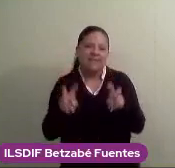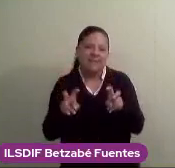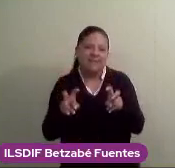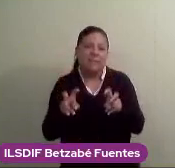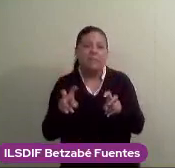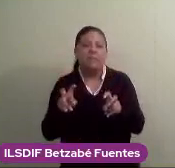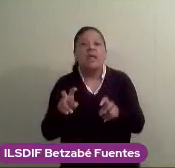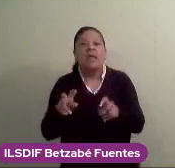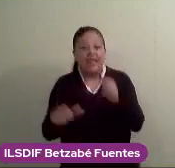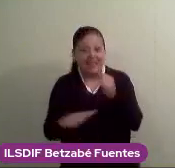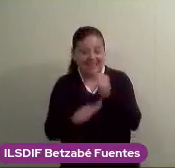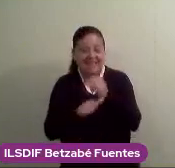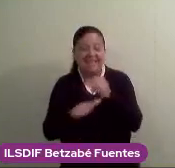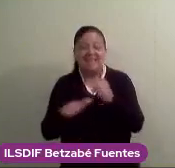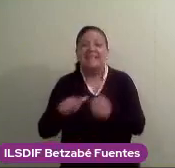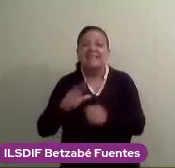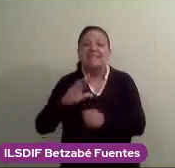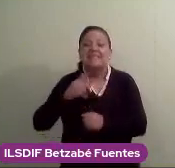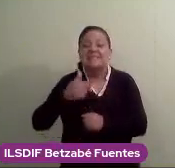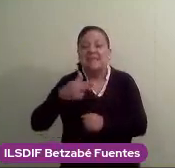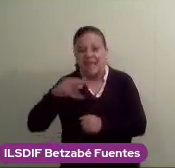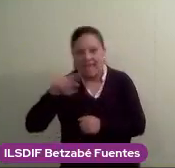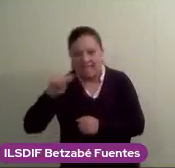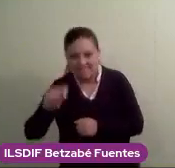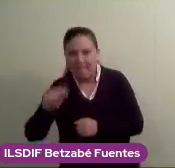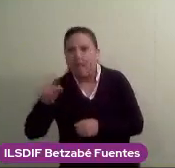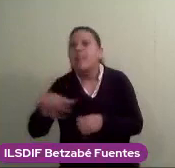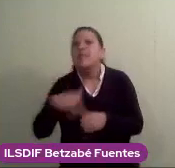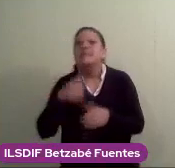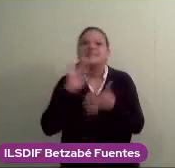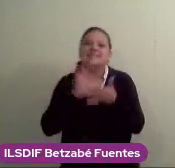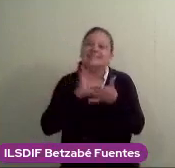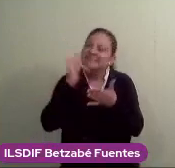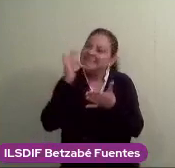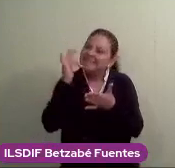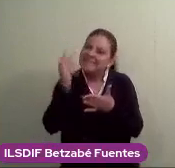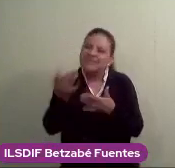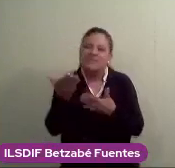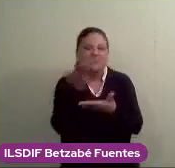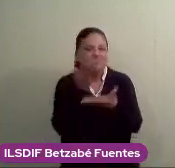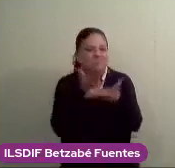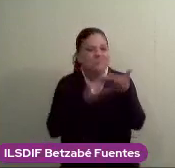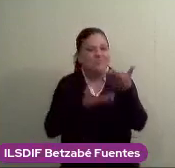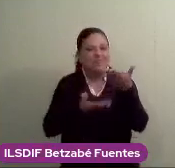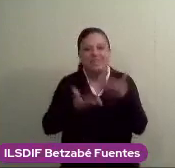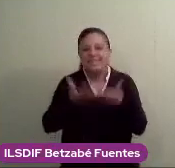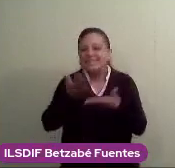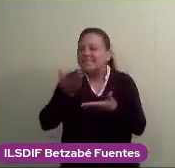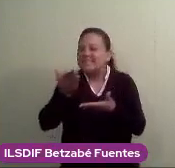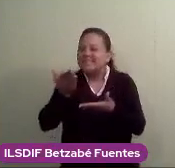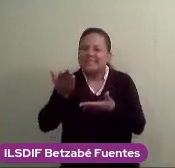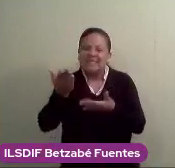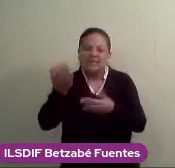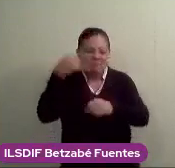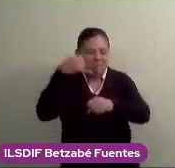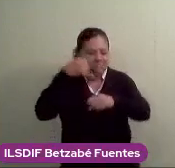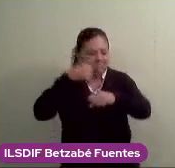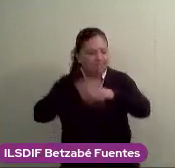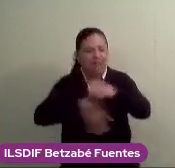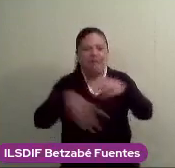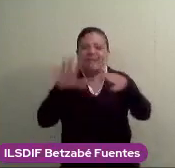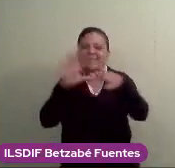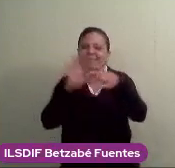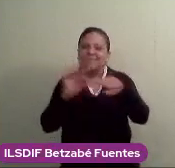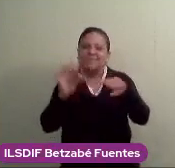que es un tema súper interesante y bueno, agradecen compartir su conocimiento y aprovechando que, bueno, pues que estamos